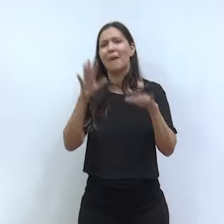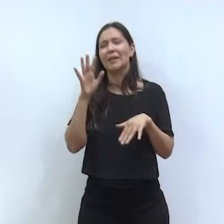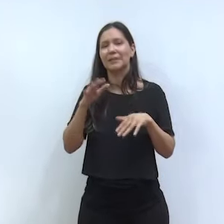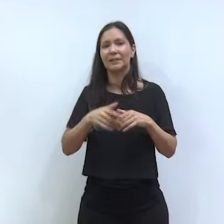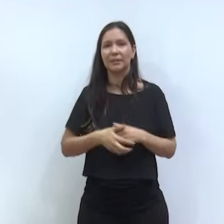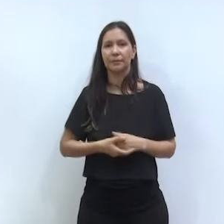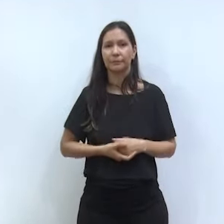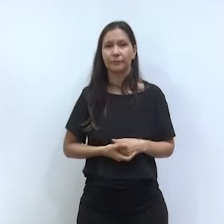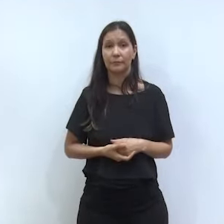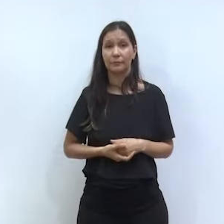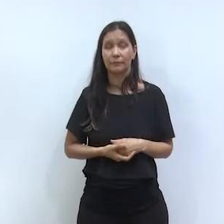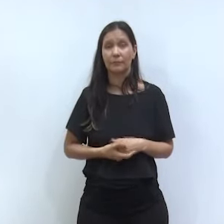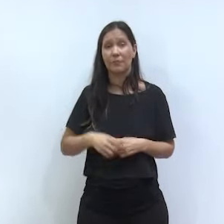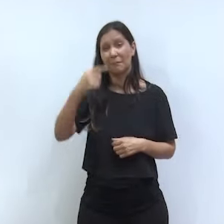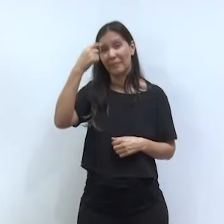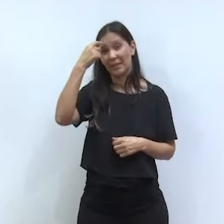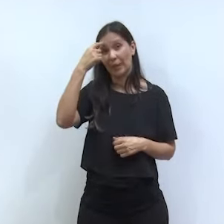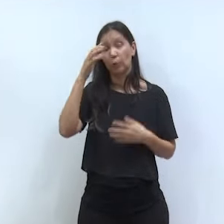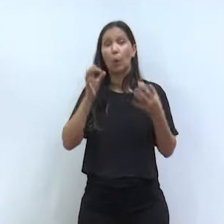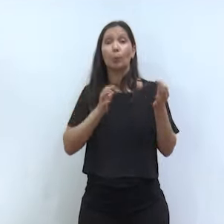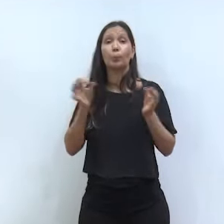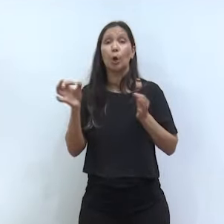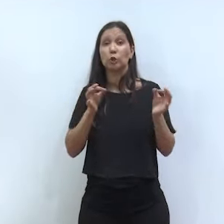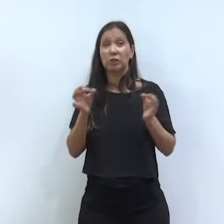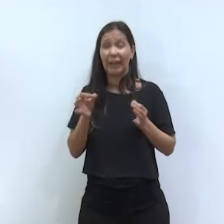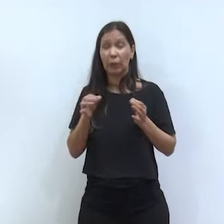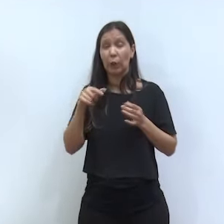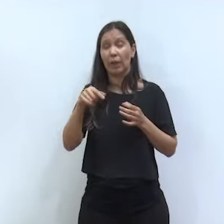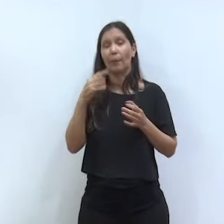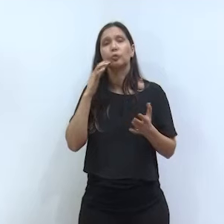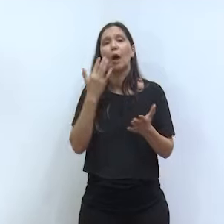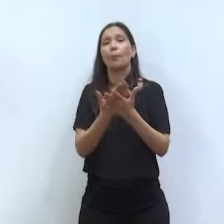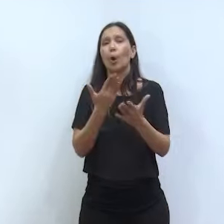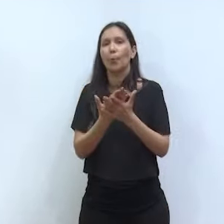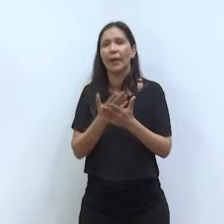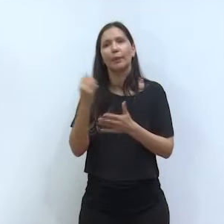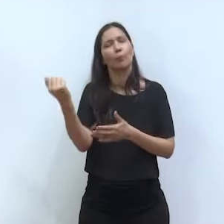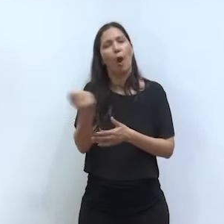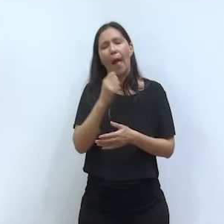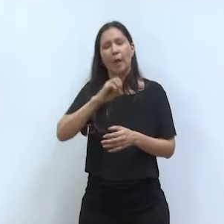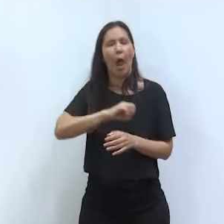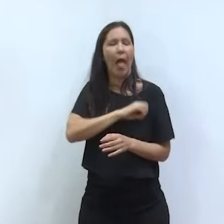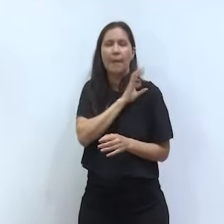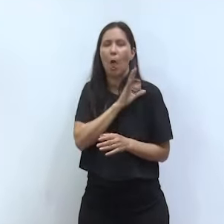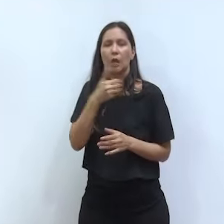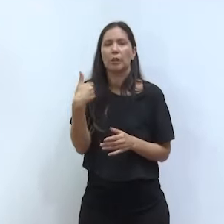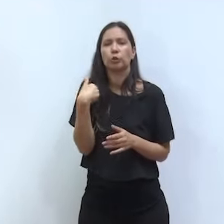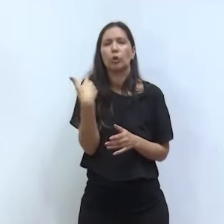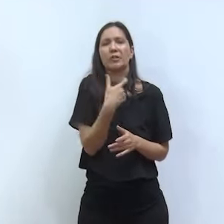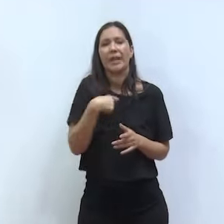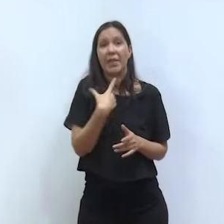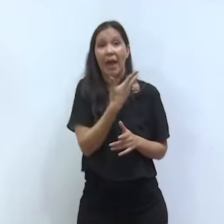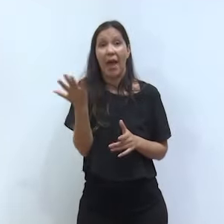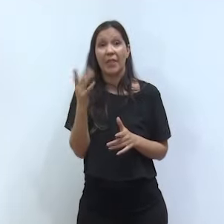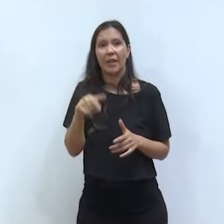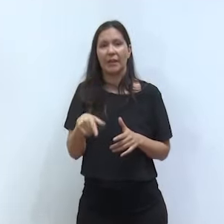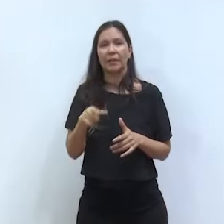el proyecto que vamos a volver a proponer tiene que enamorar a la sociedad y a los sectores